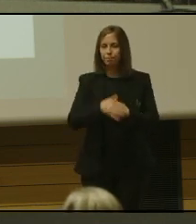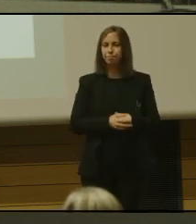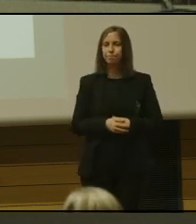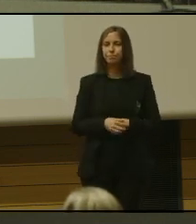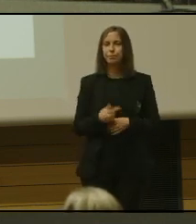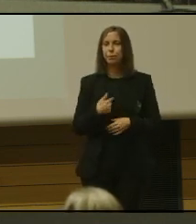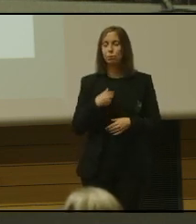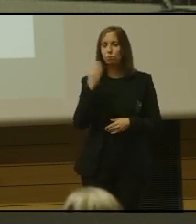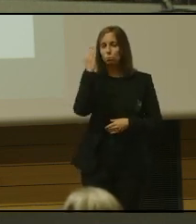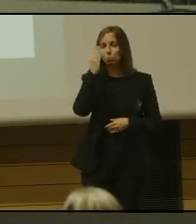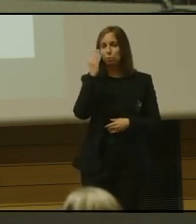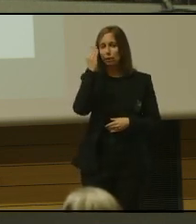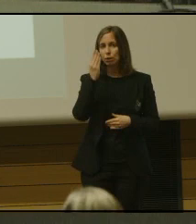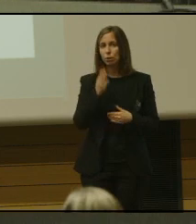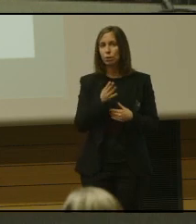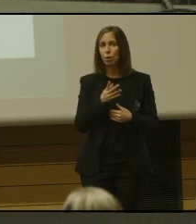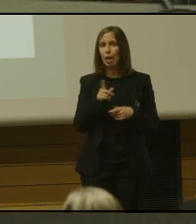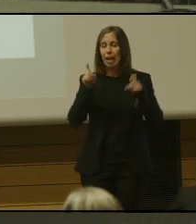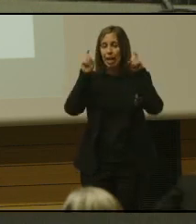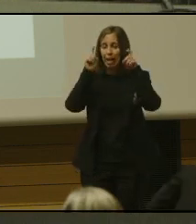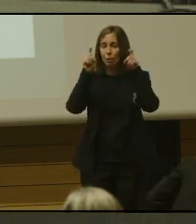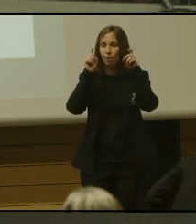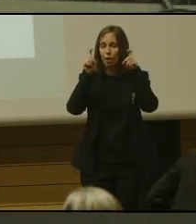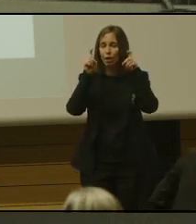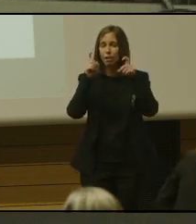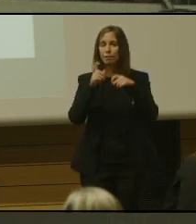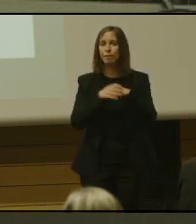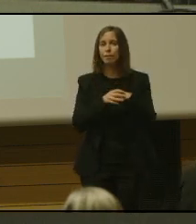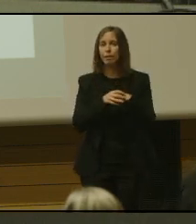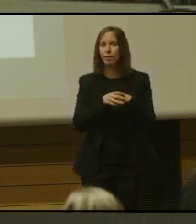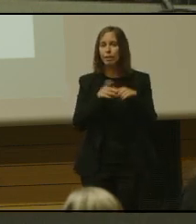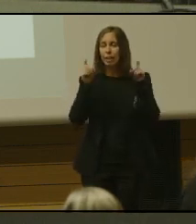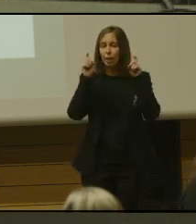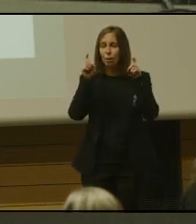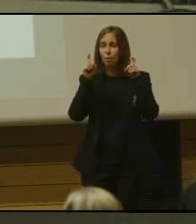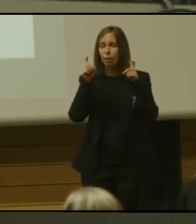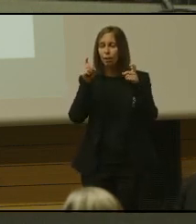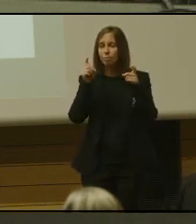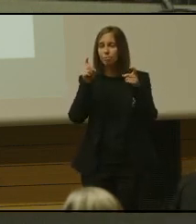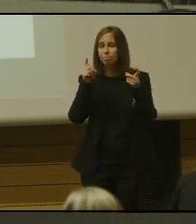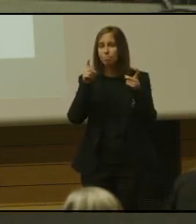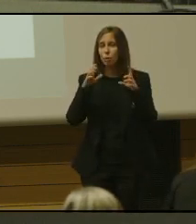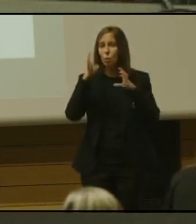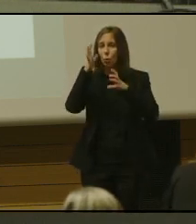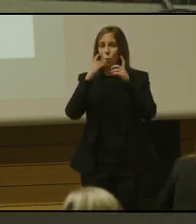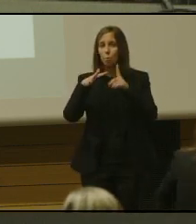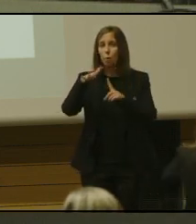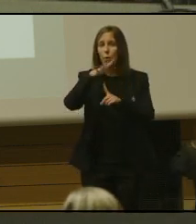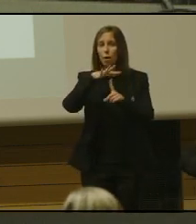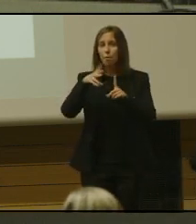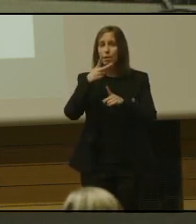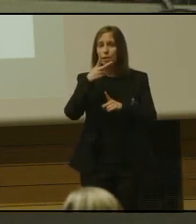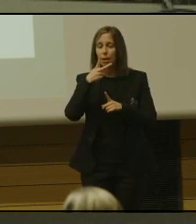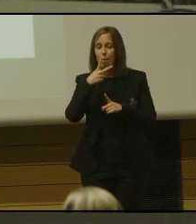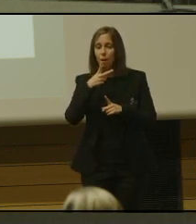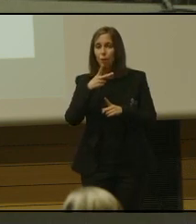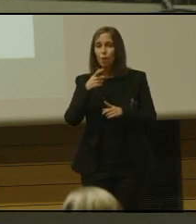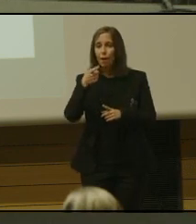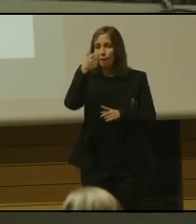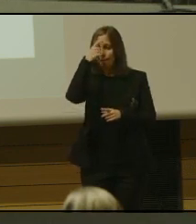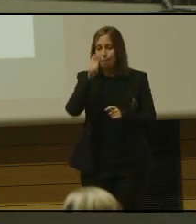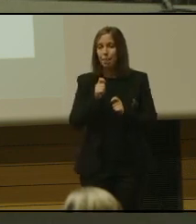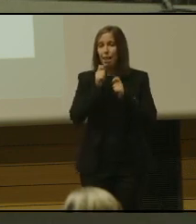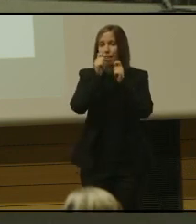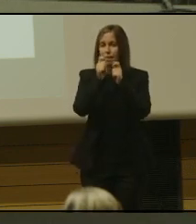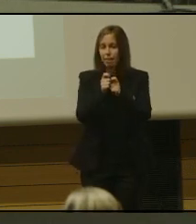pienso que educar, y como decíais antes, educar en que estar expuesto a un ambiental de tabaco o fumar te va a producir enfermedad